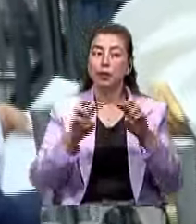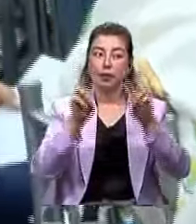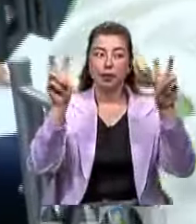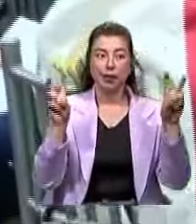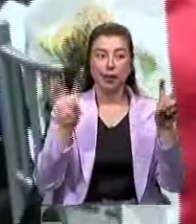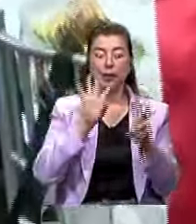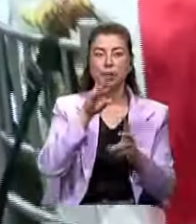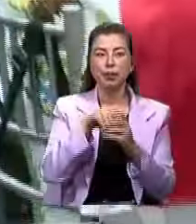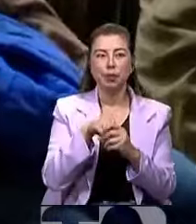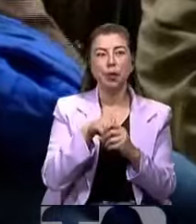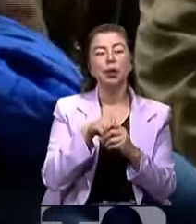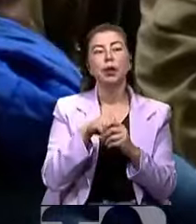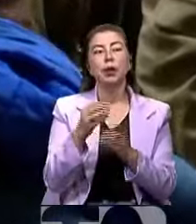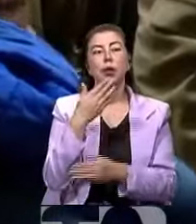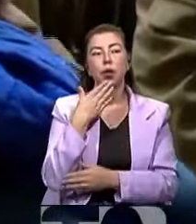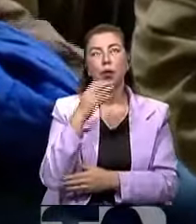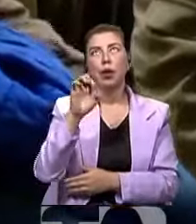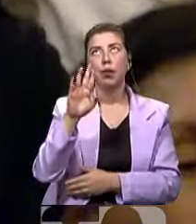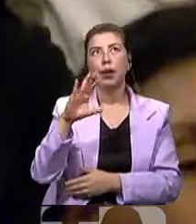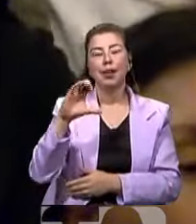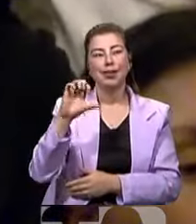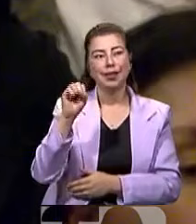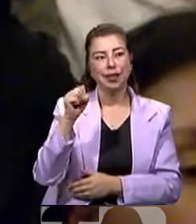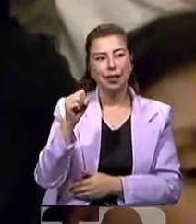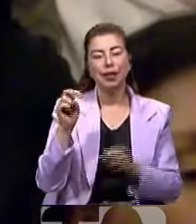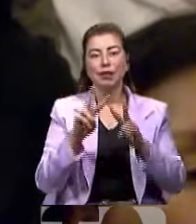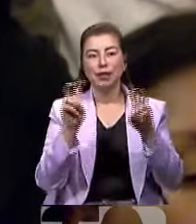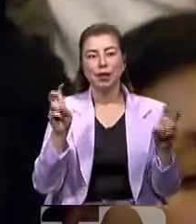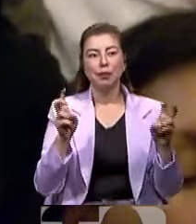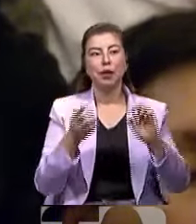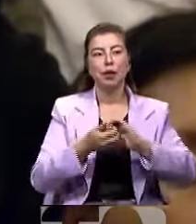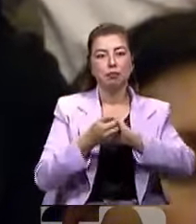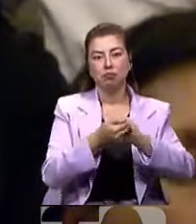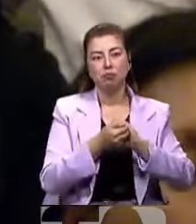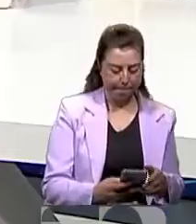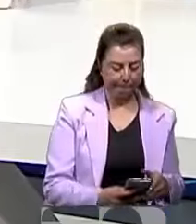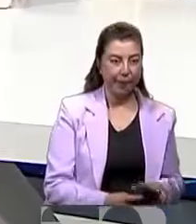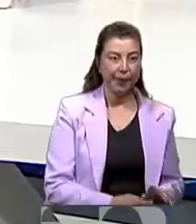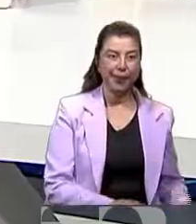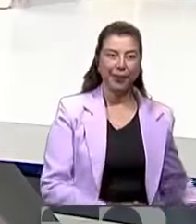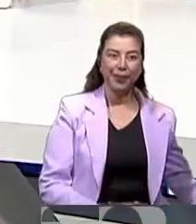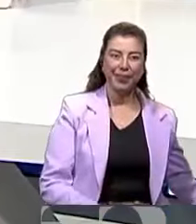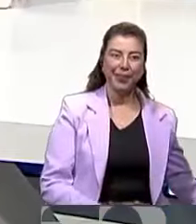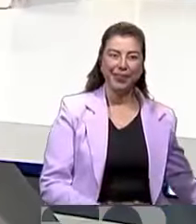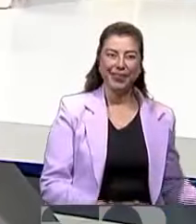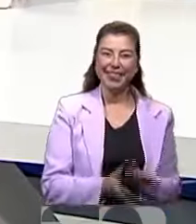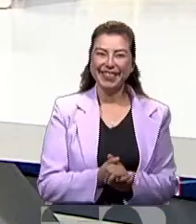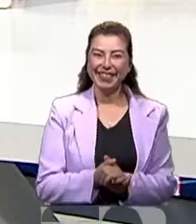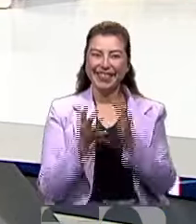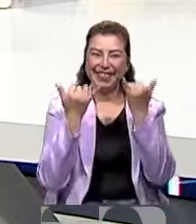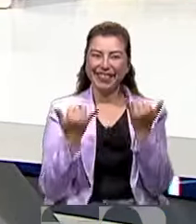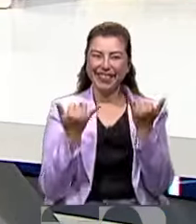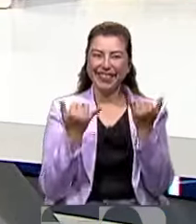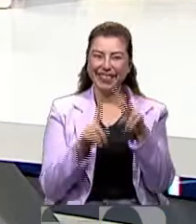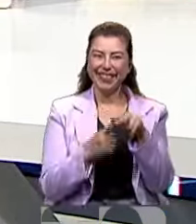Congreso Eucarístico será Eucaristía, Salmo de Fraternidad. Ah, estamos aquí con toda la información y